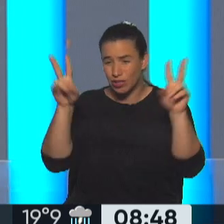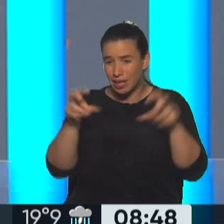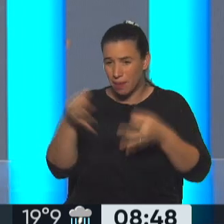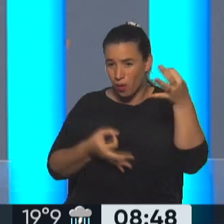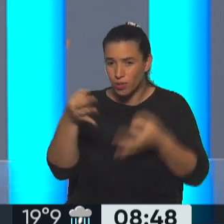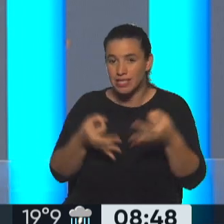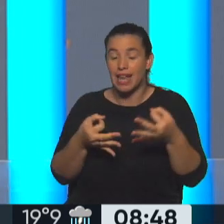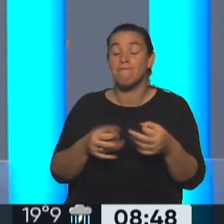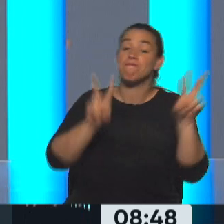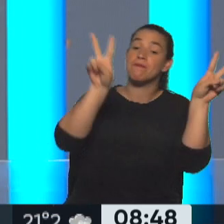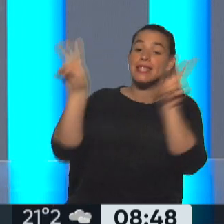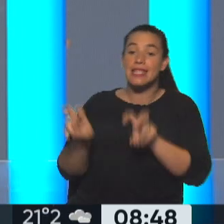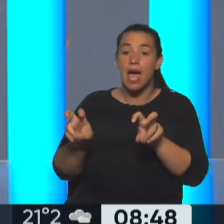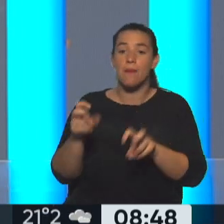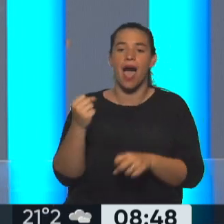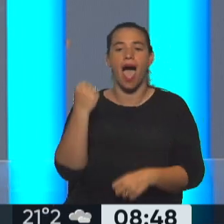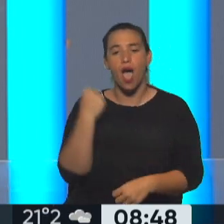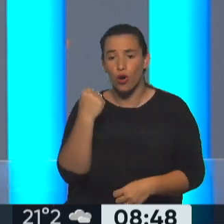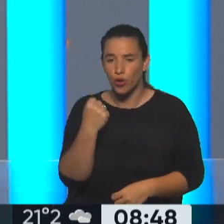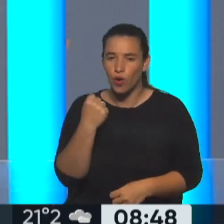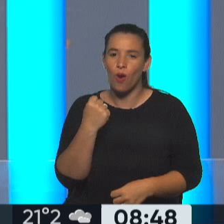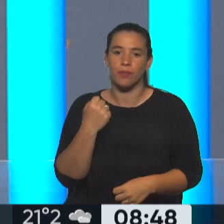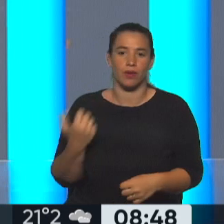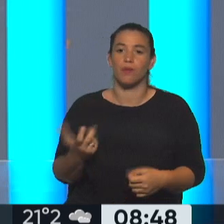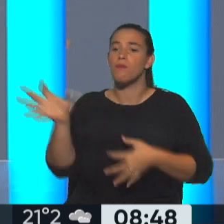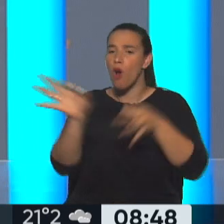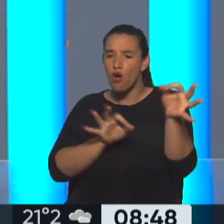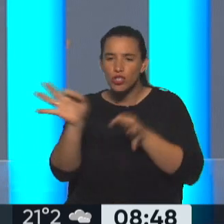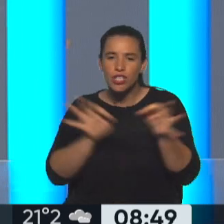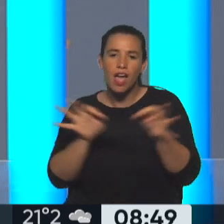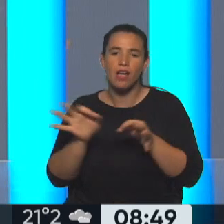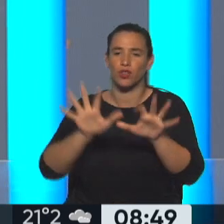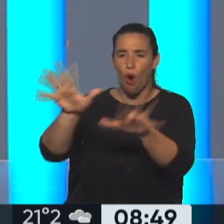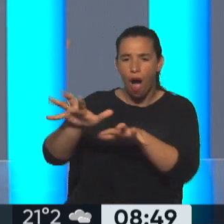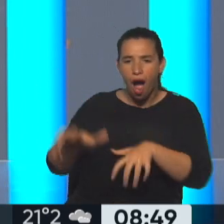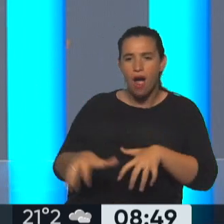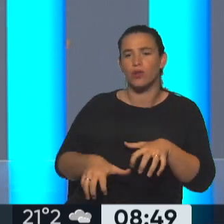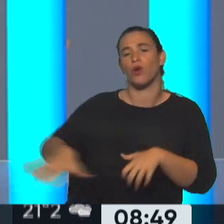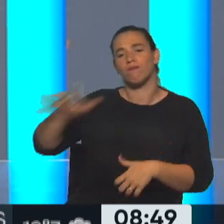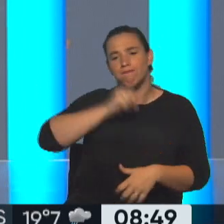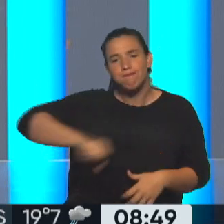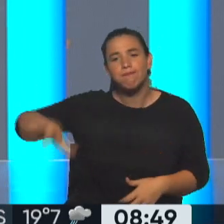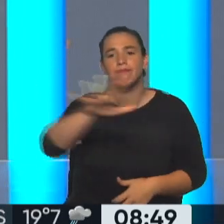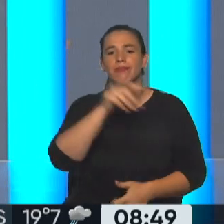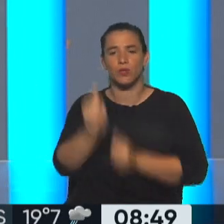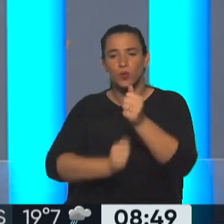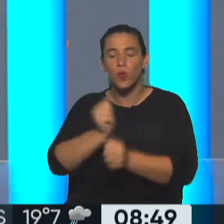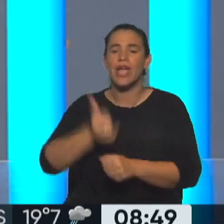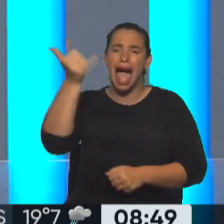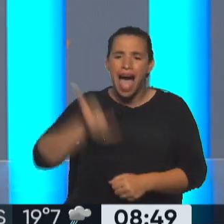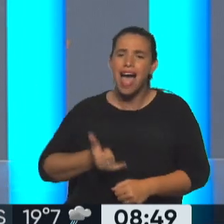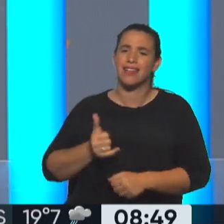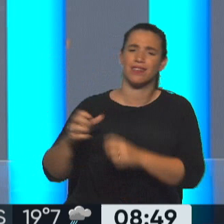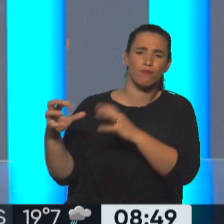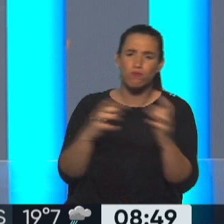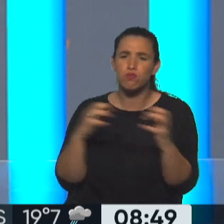otra discusión, por ejemplo, con el proyecto de ley de agroindustria, con el proyecto de ley de blanqueo. Hay otras discusiones que pueden acercar